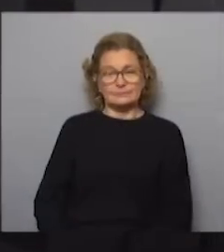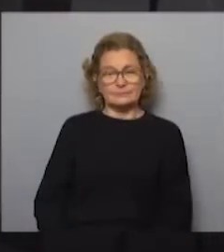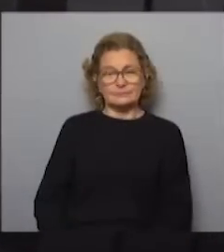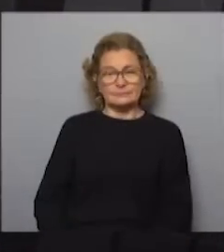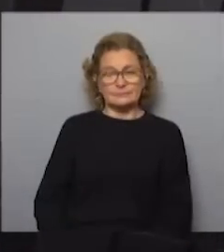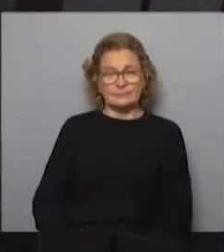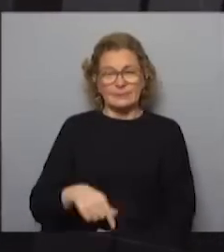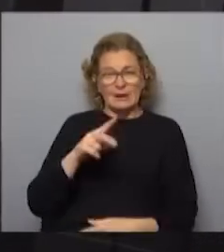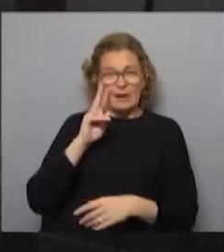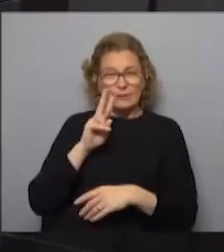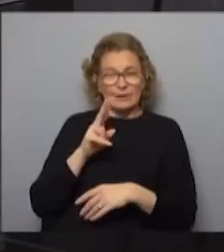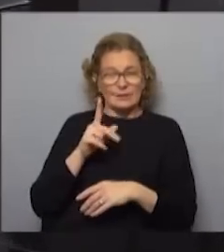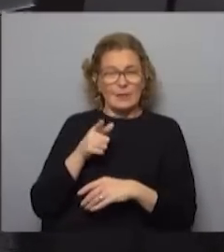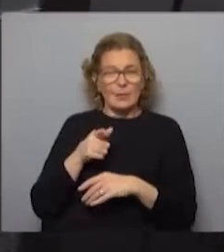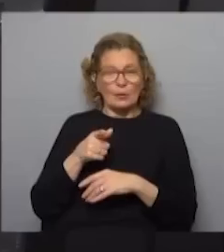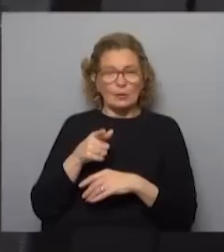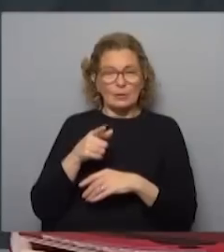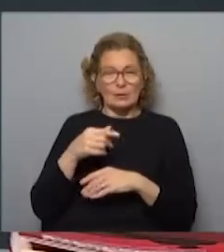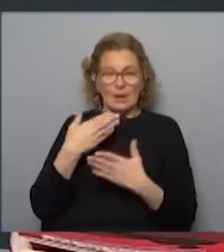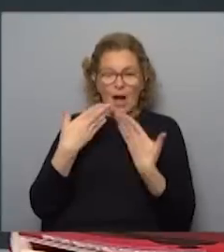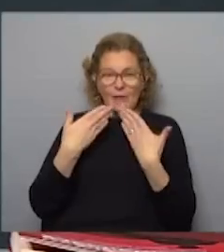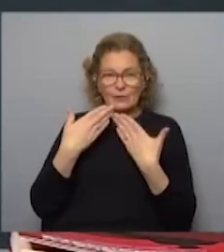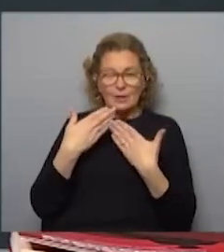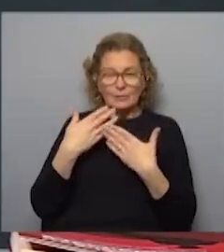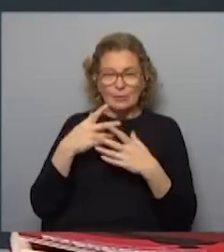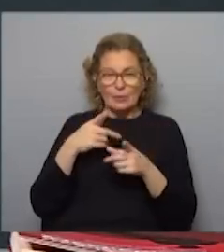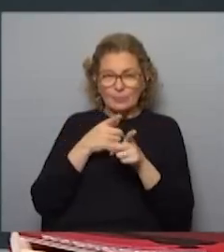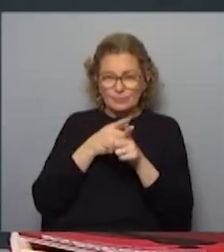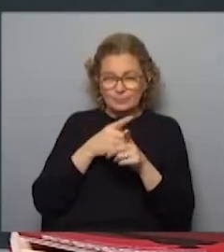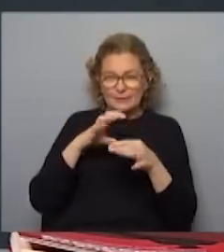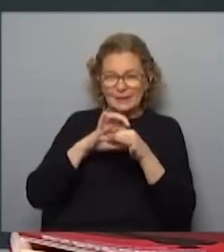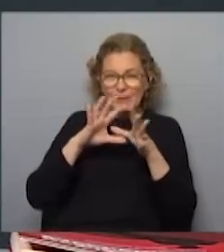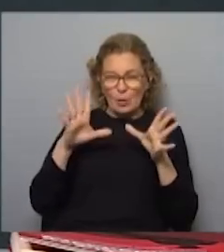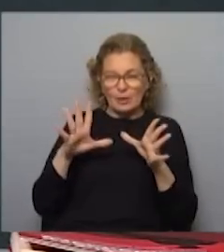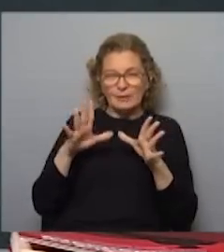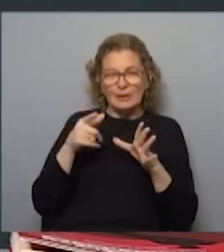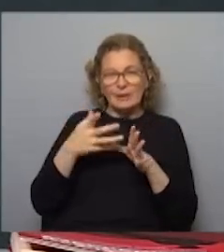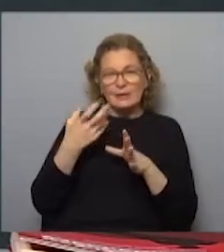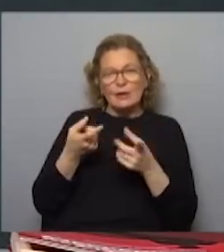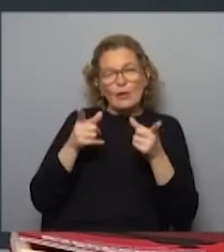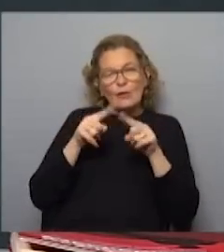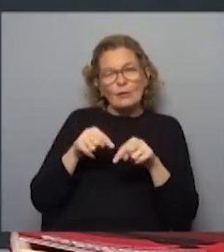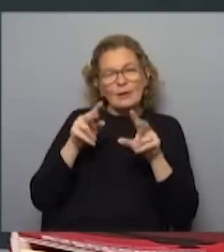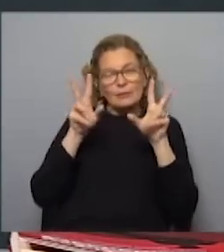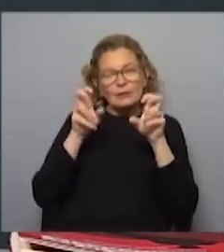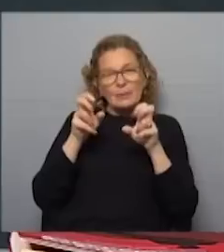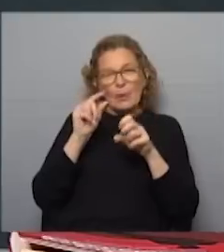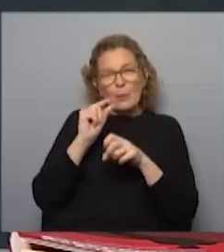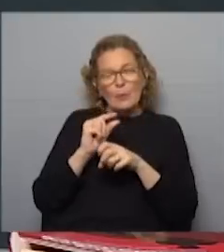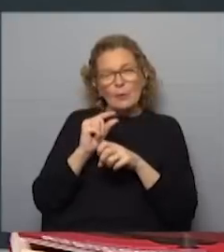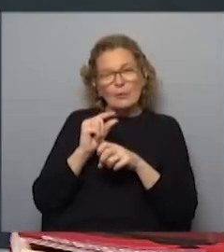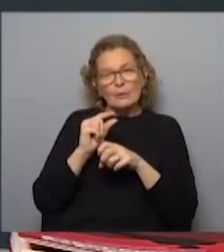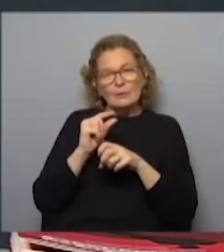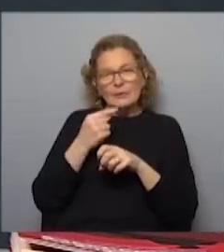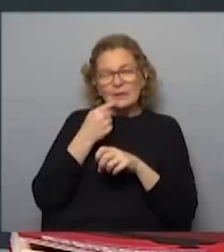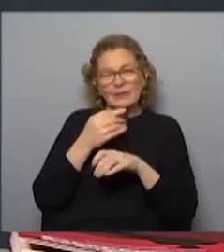Bueno ahí veíamos parte de lo que de lo que fue todo este momento de espionaje en democracia pero quiero quiero volver sobre algo que un poco